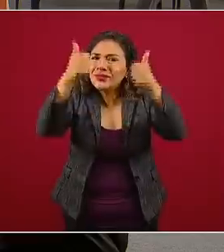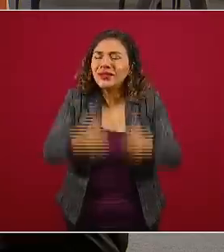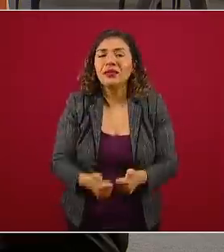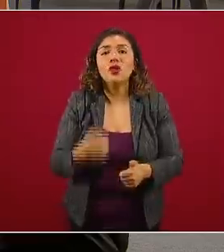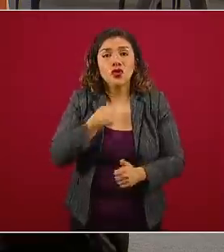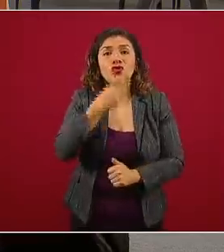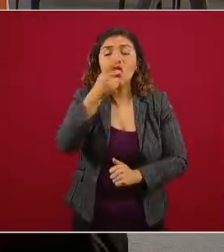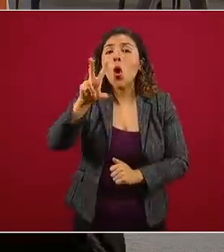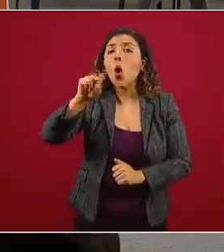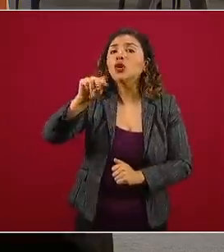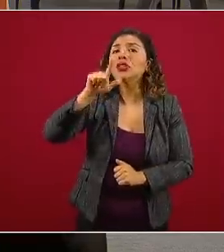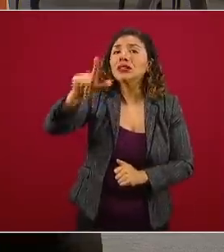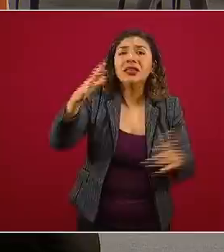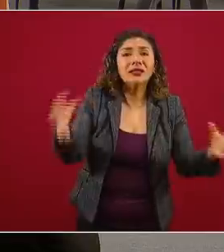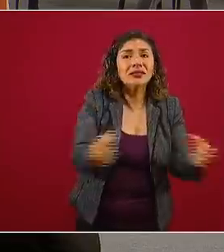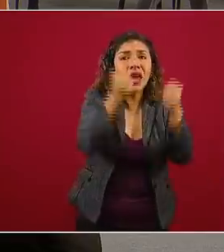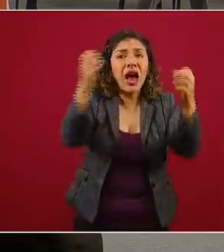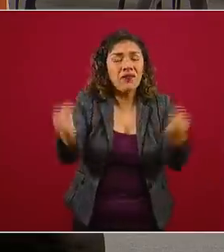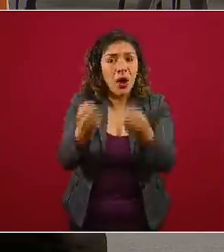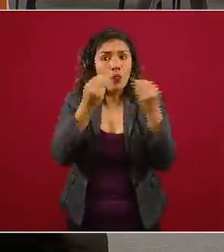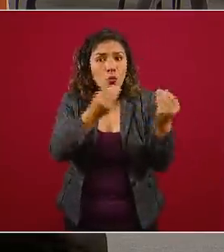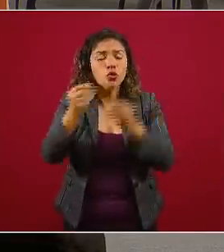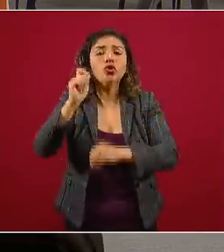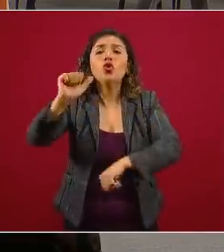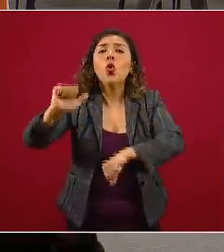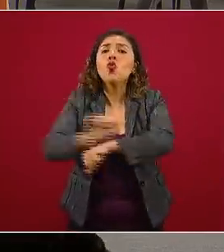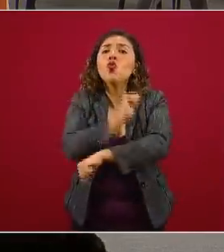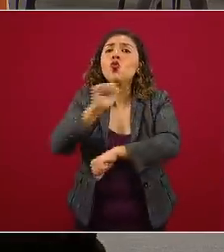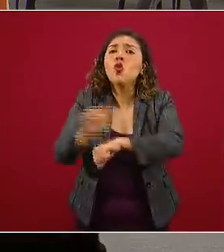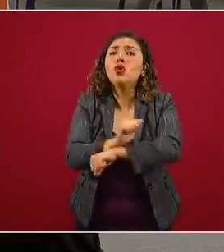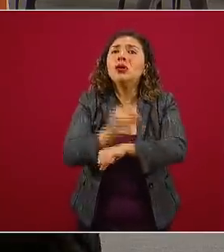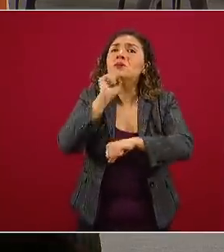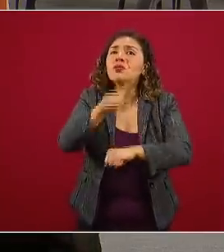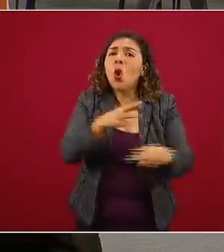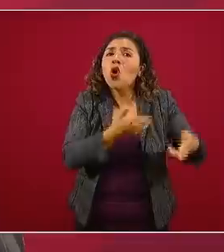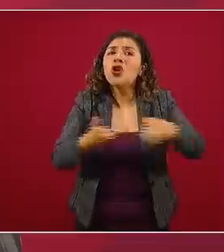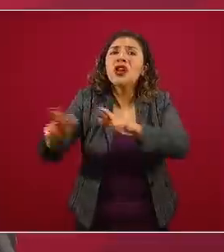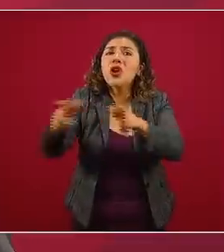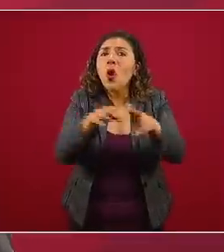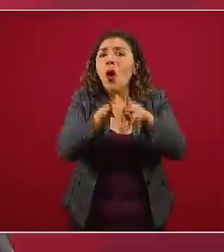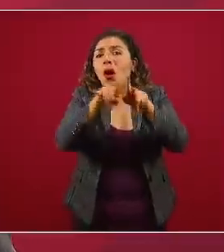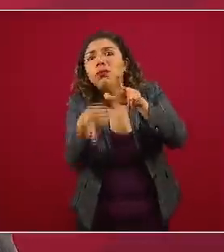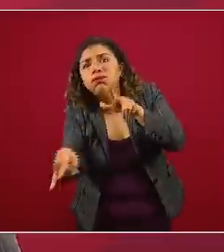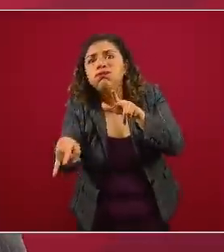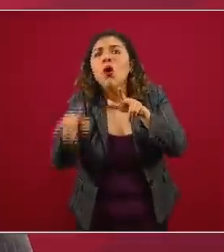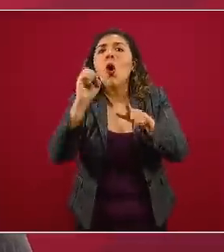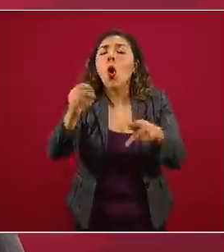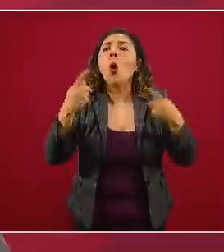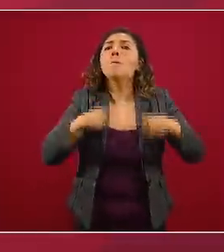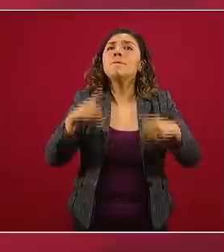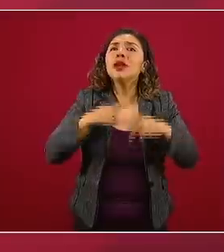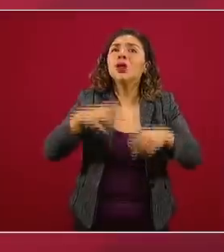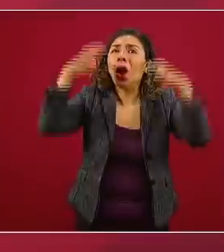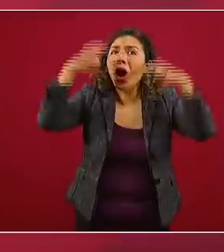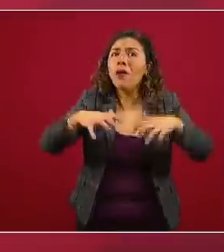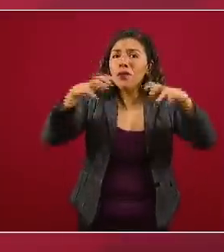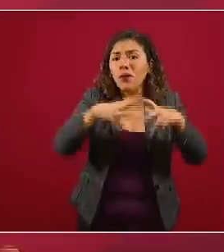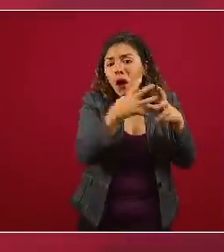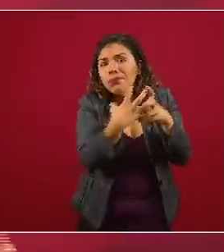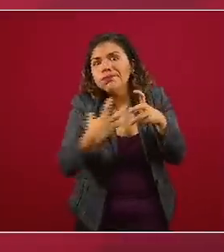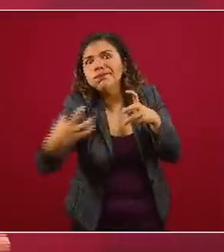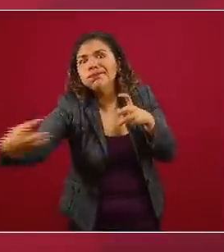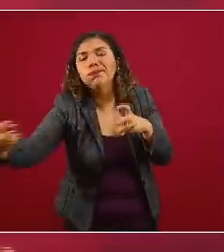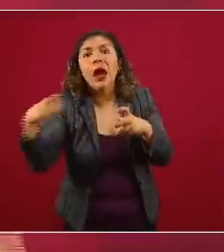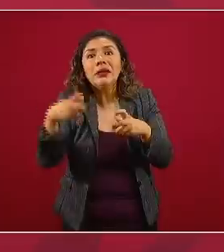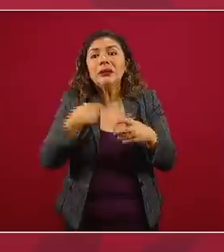87 rescates muchos de ellos son vehículos en los cauces de los ríos personas que arrastró la corriente esto quiere decir que